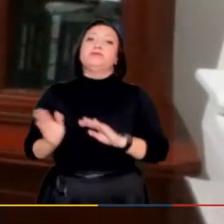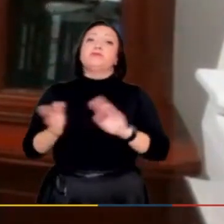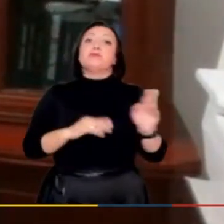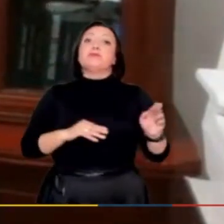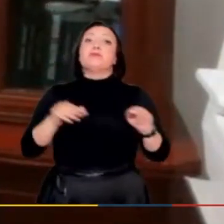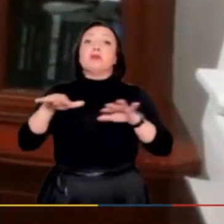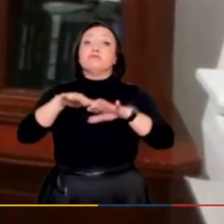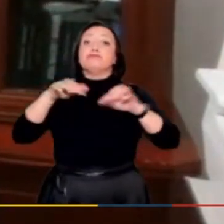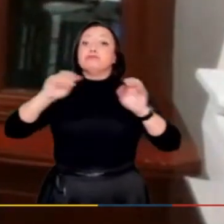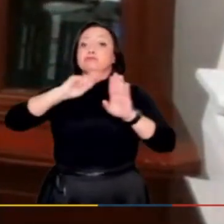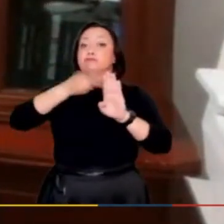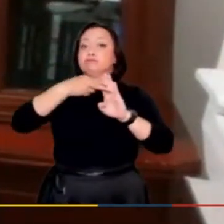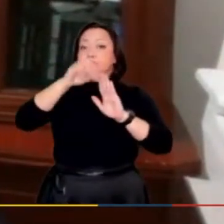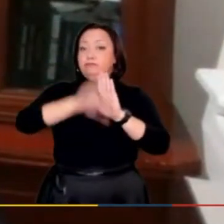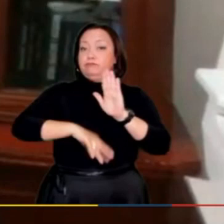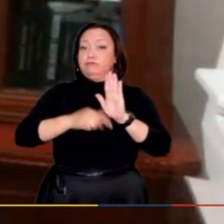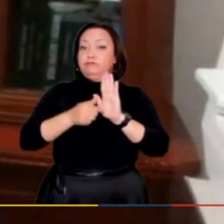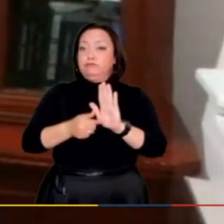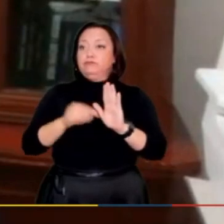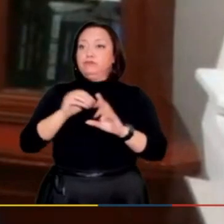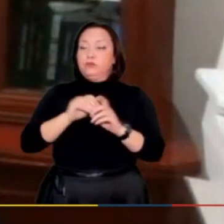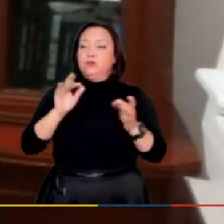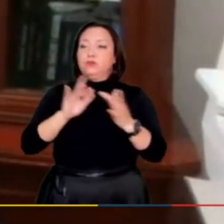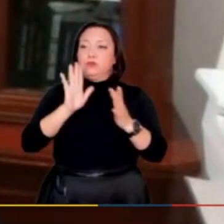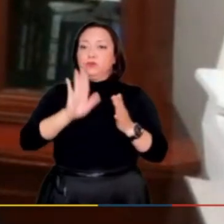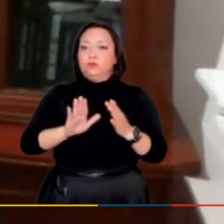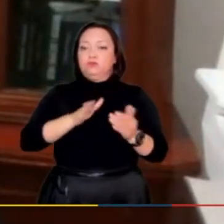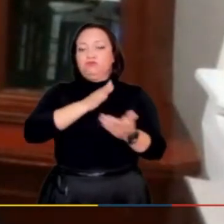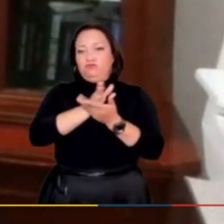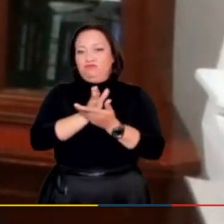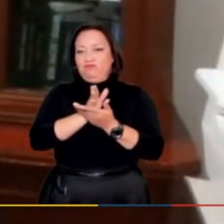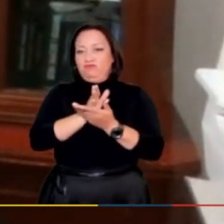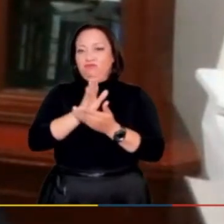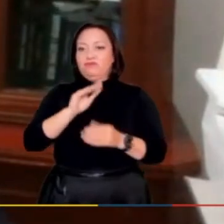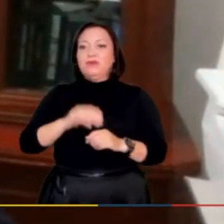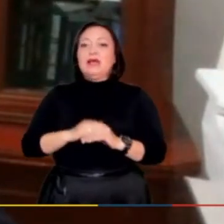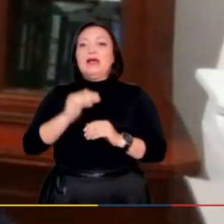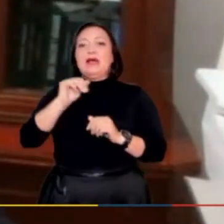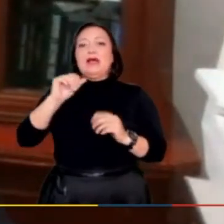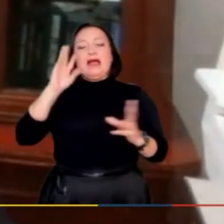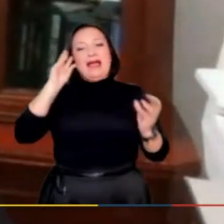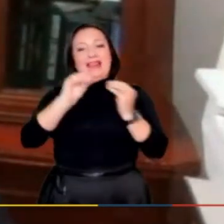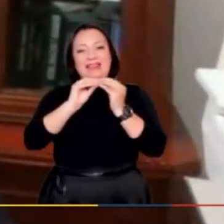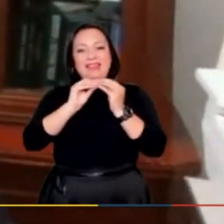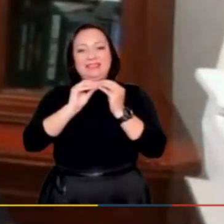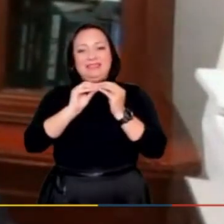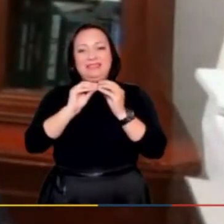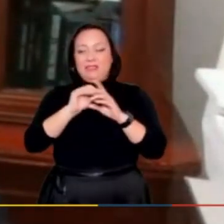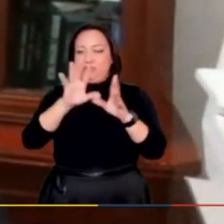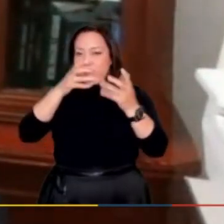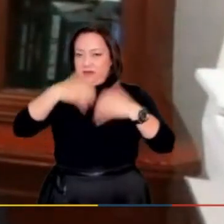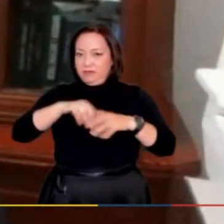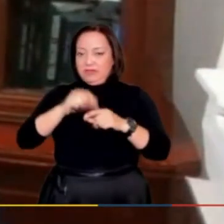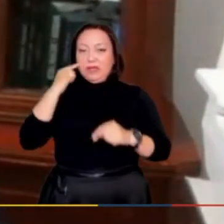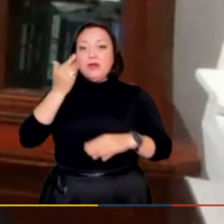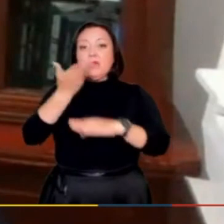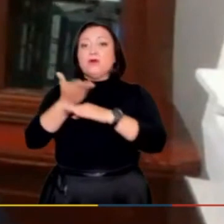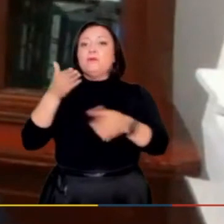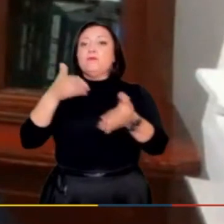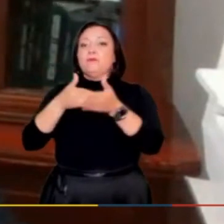se presenta Trade Alliance y presenta dos cargos. Los